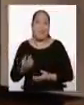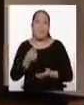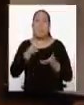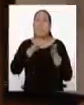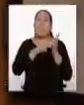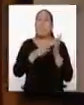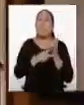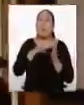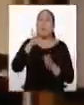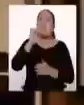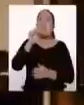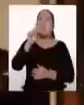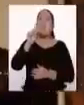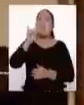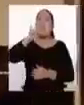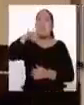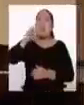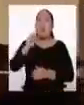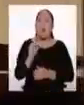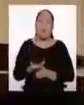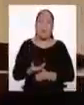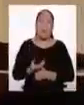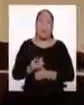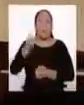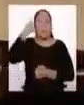nada, pensaban que el cajón era español.